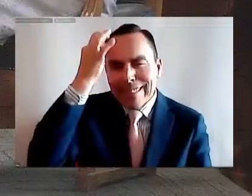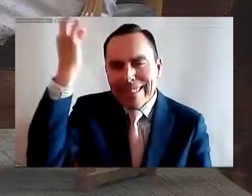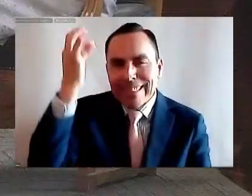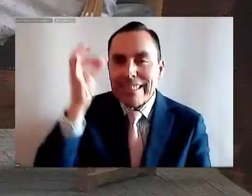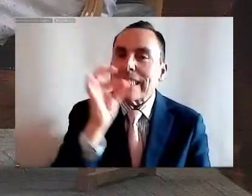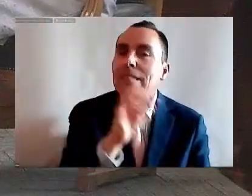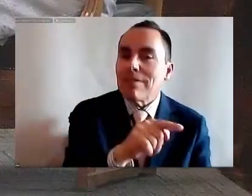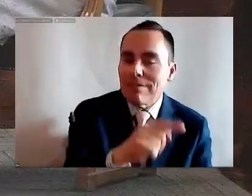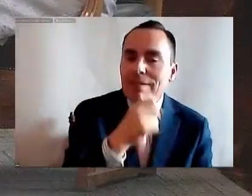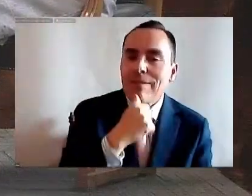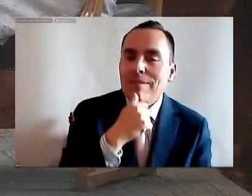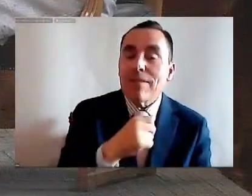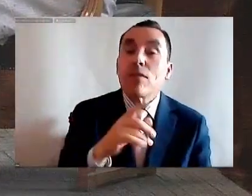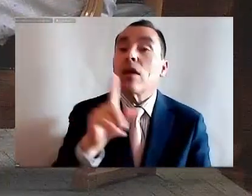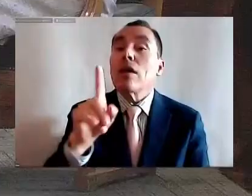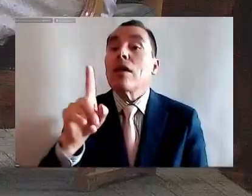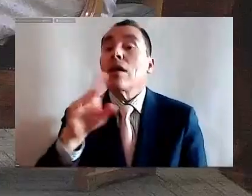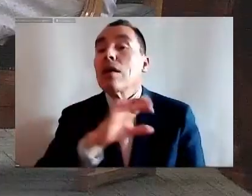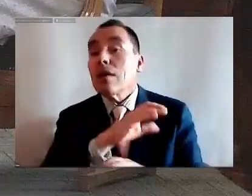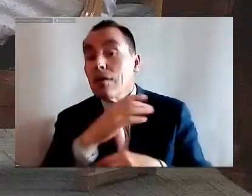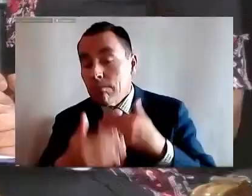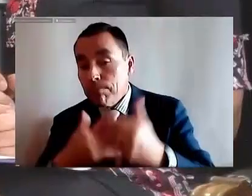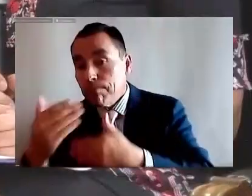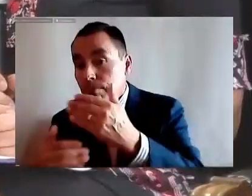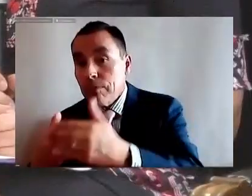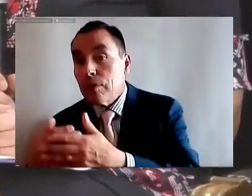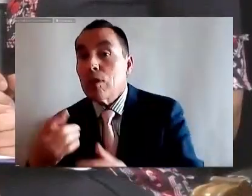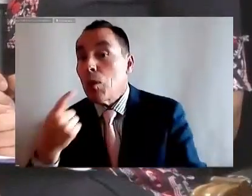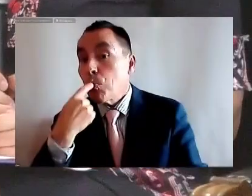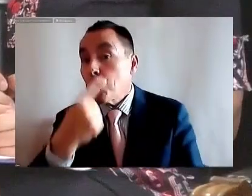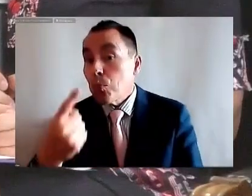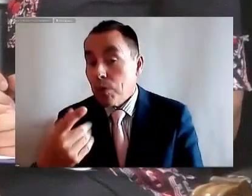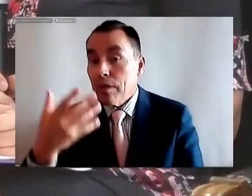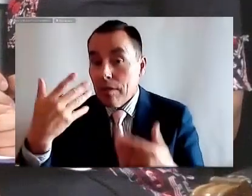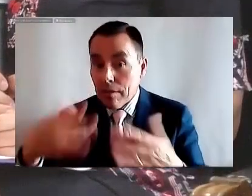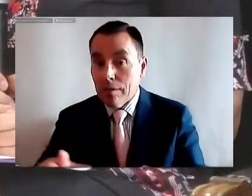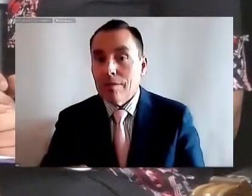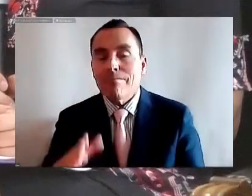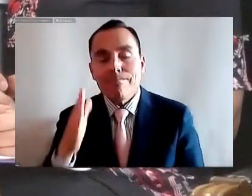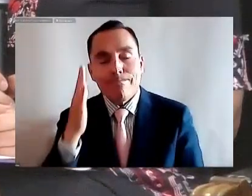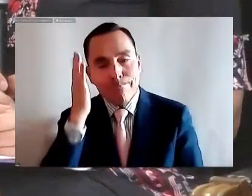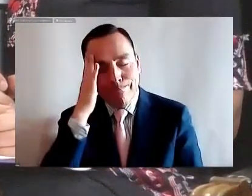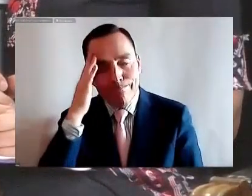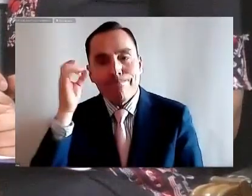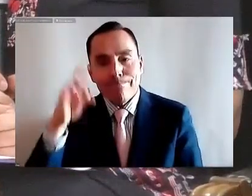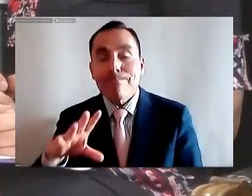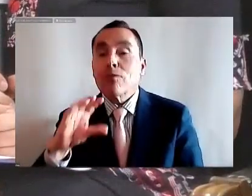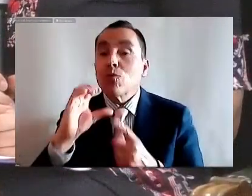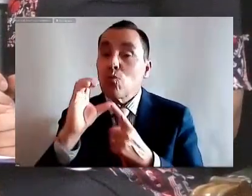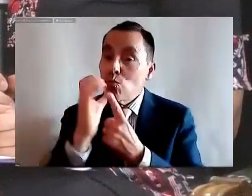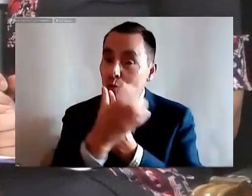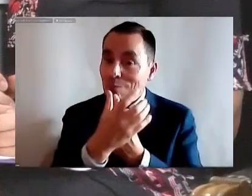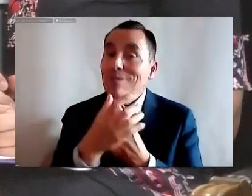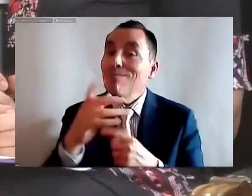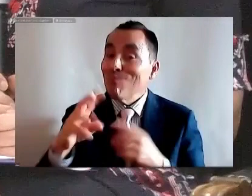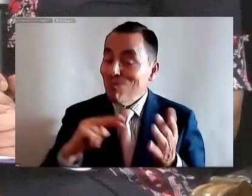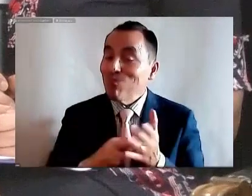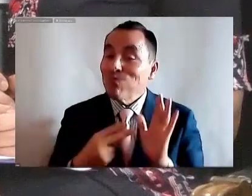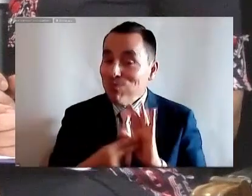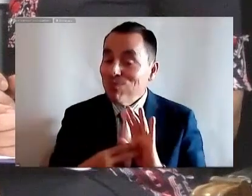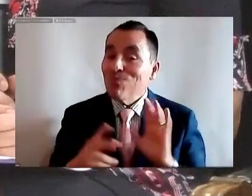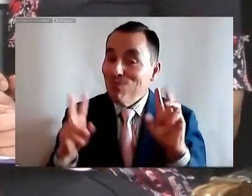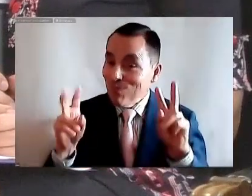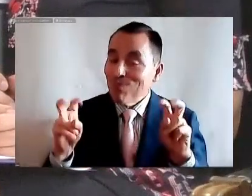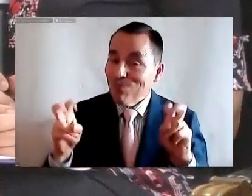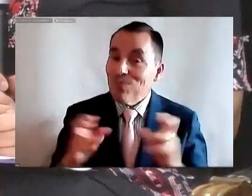las preguntas, que a mí también me hace harto sentido y que ahí claramente hay un tema cultural, es que, bueno, eso es lo que le tocó vivir a las